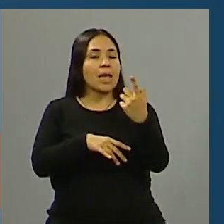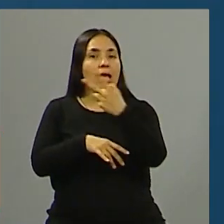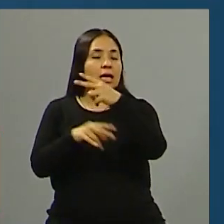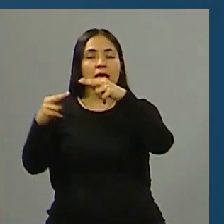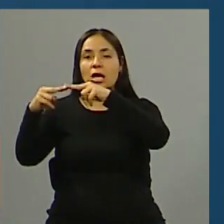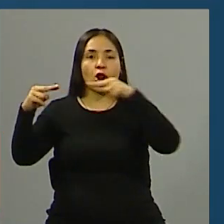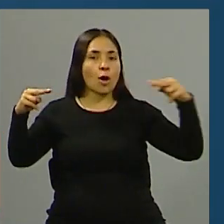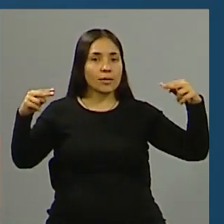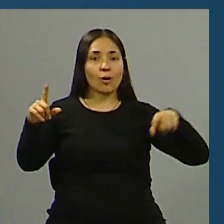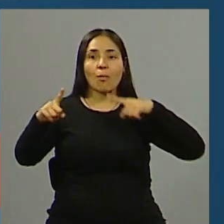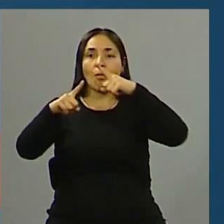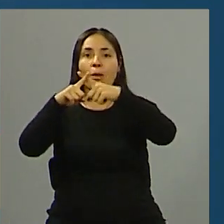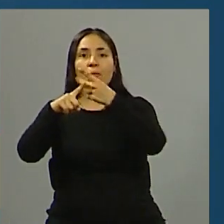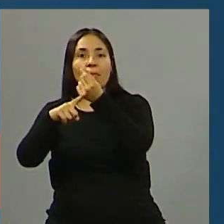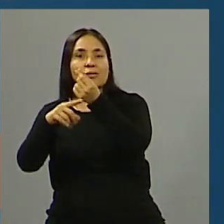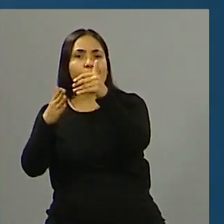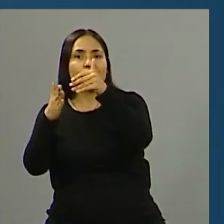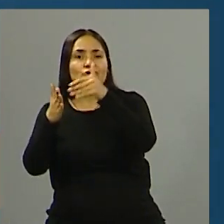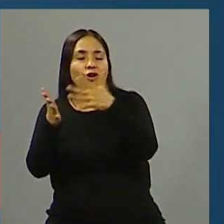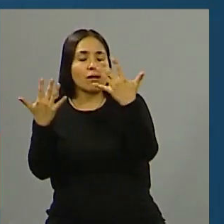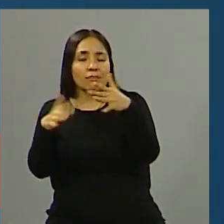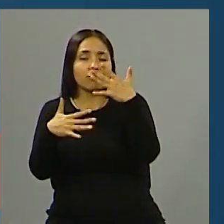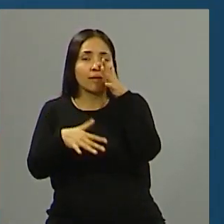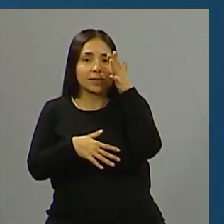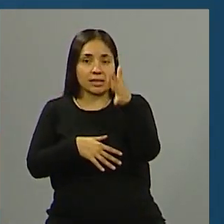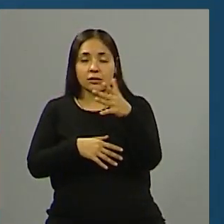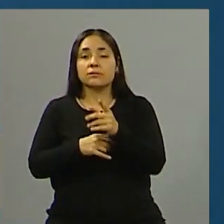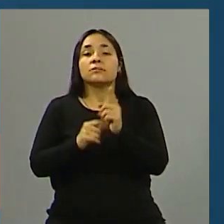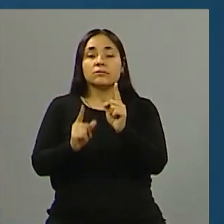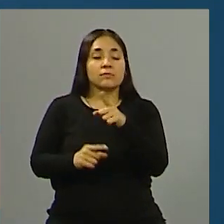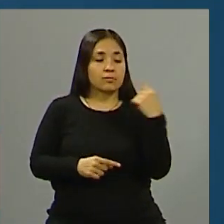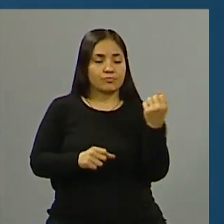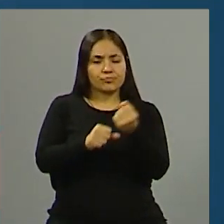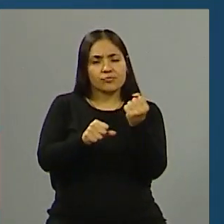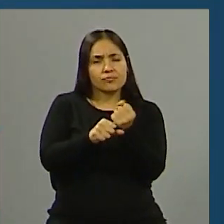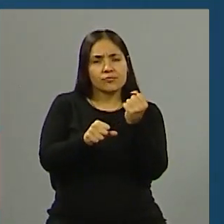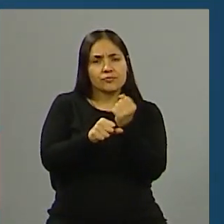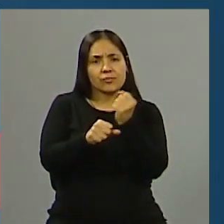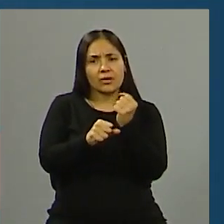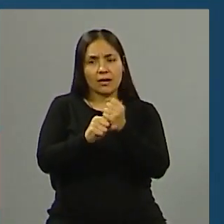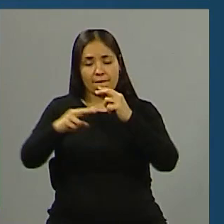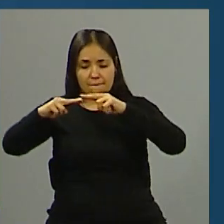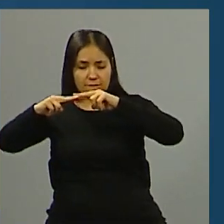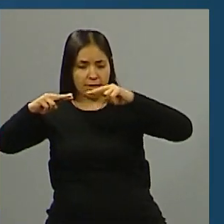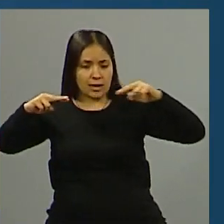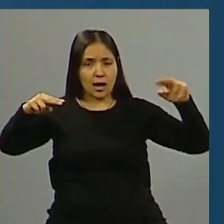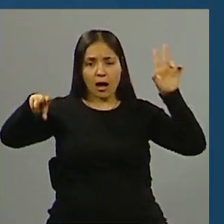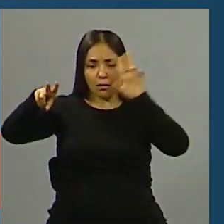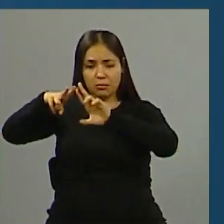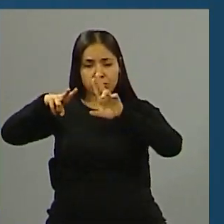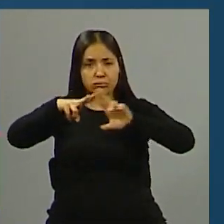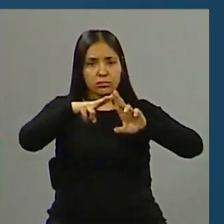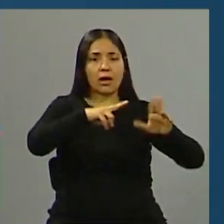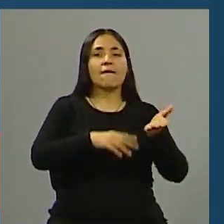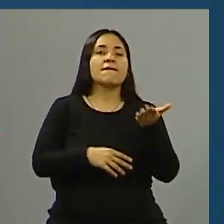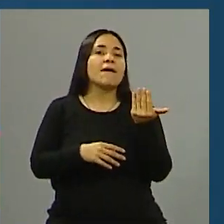claro. Multiplicarlo por ese valor. Nosotros venimos haciendo trabajos en la vía, venimos mejorando la vía, todavía nos queda